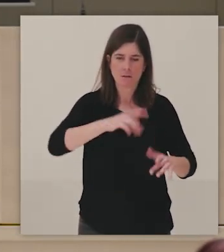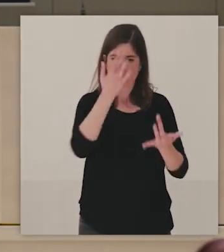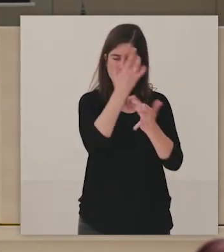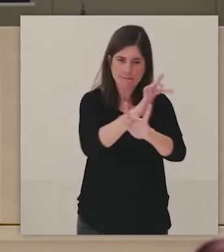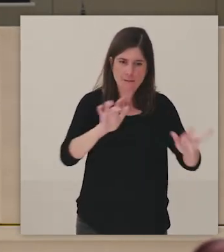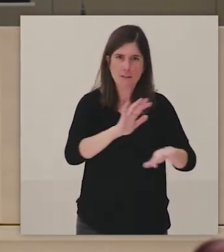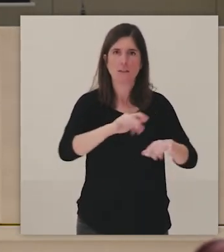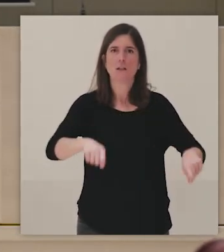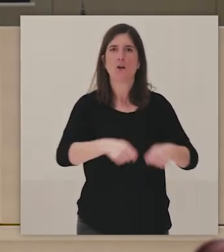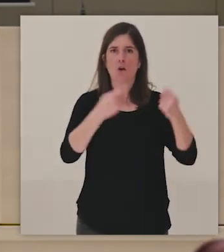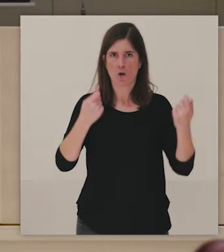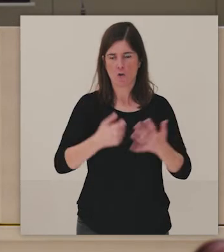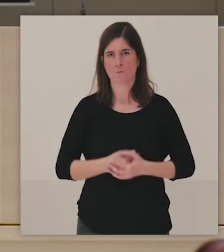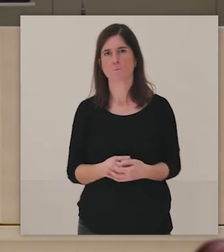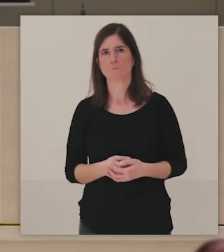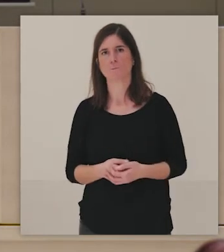Bueno,